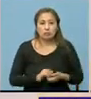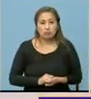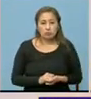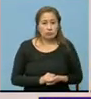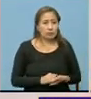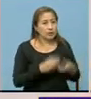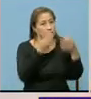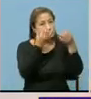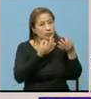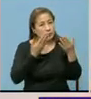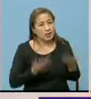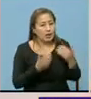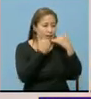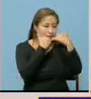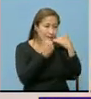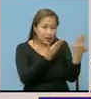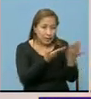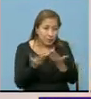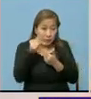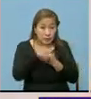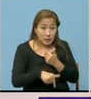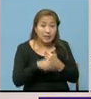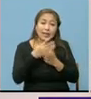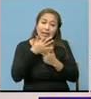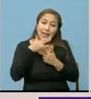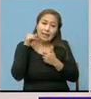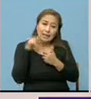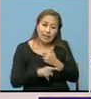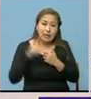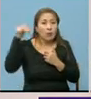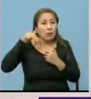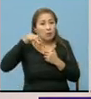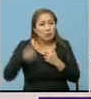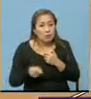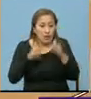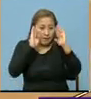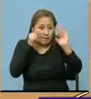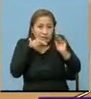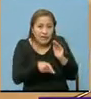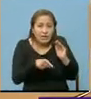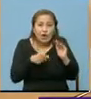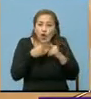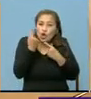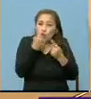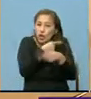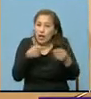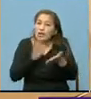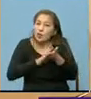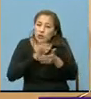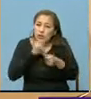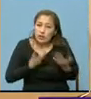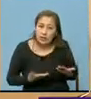vienen y son muchas gracias por estar entendemos qué en monterrico debe estar pendiente de toda esta situación